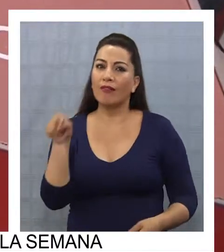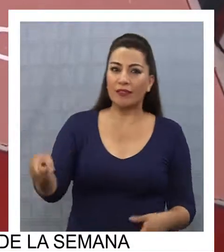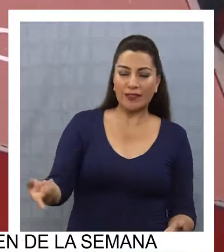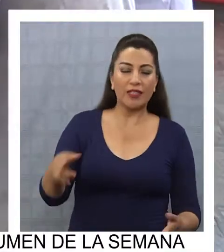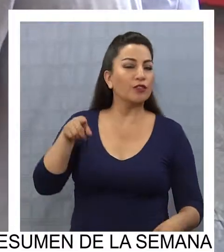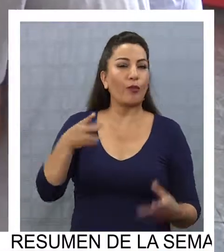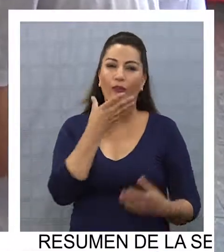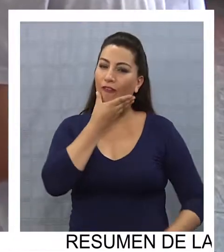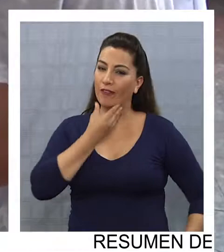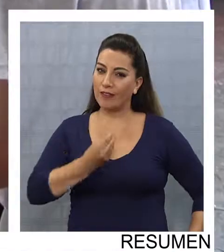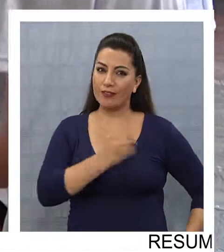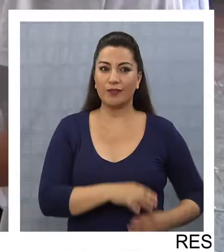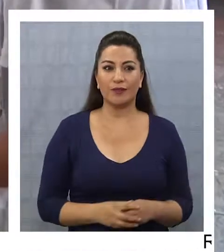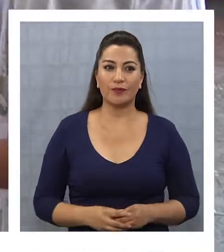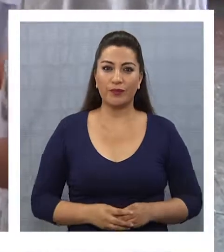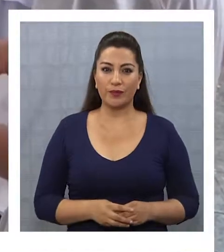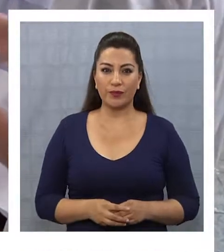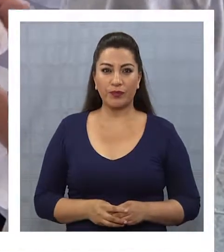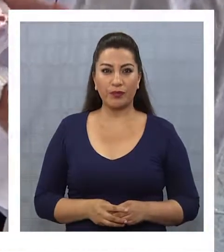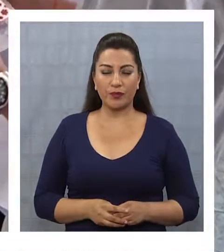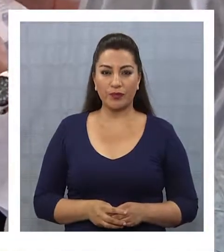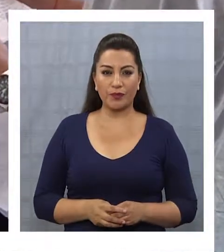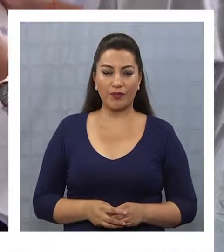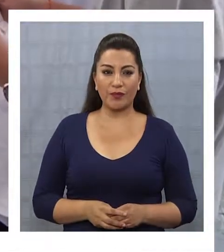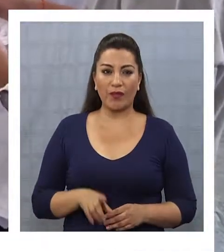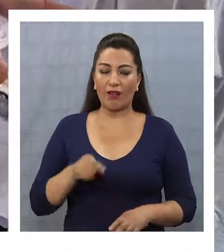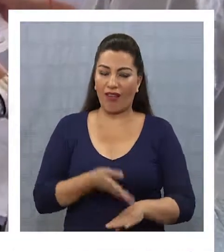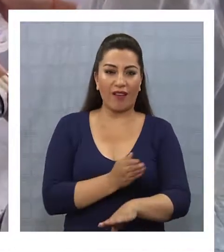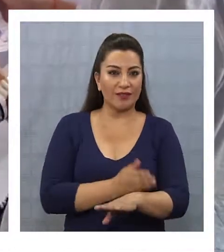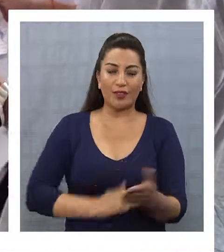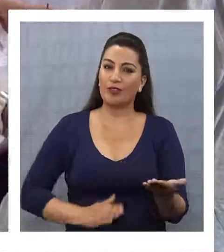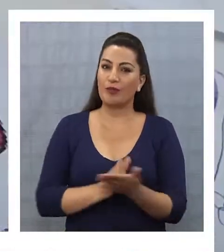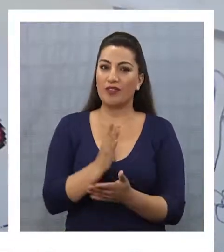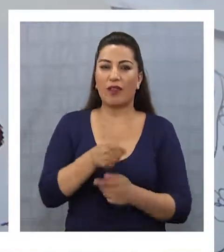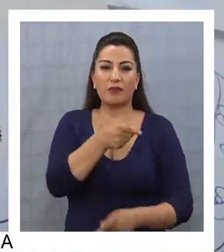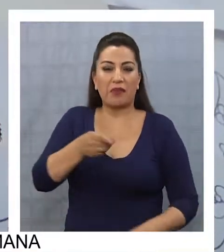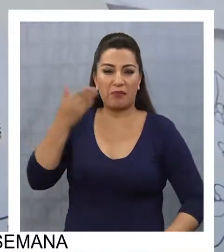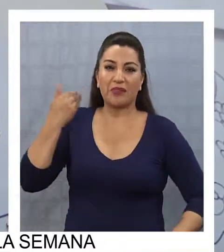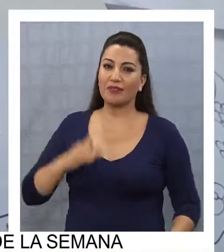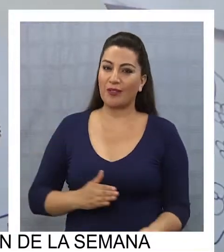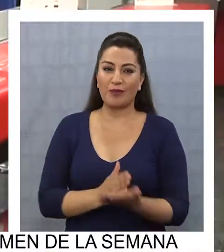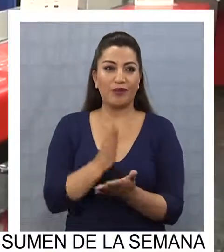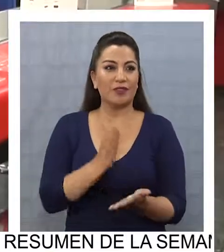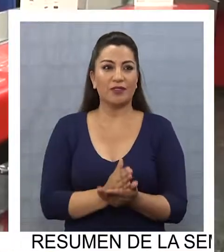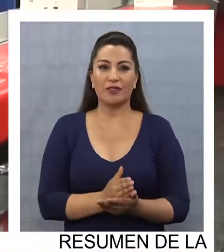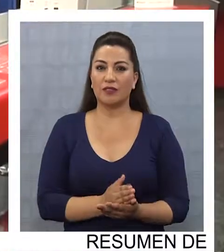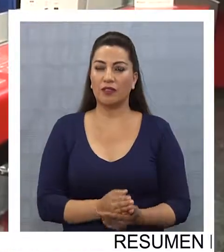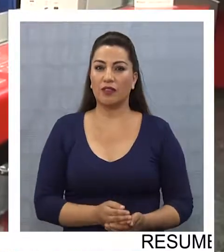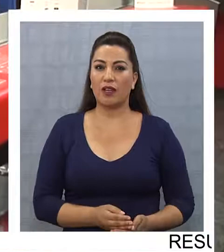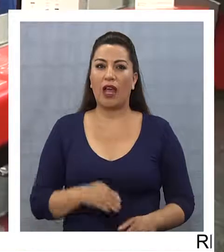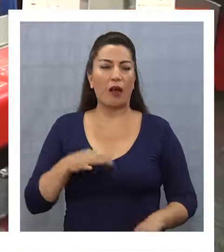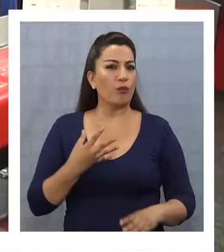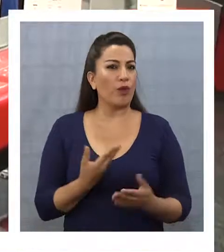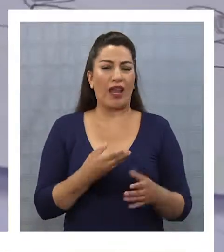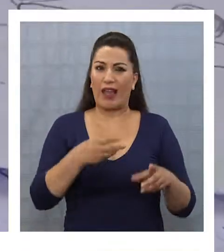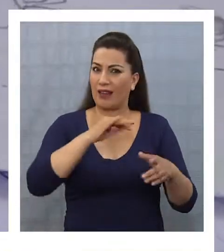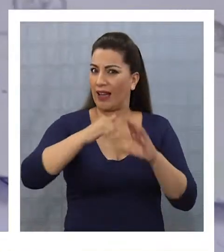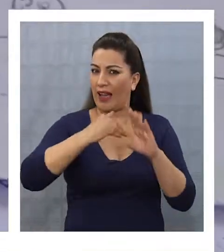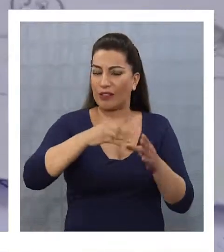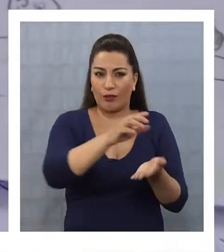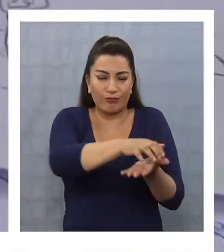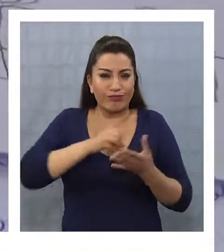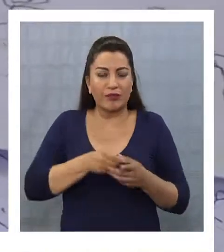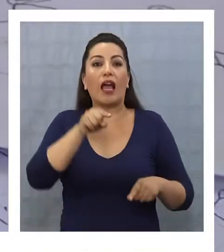Ha sido bien bonito. movimiento ya? Sí, ya empezamos la semana pasada y hay movimiento, se han retirado hartas cartas ya.